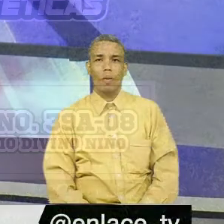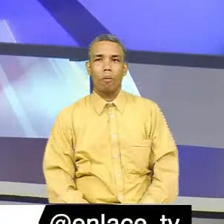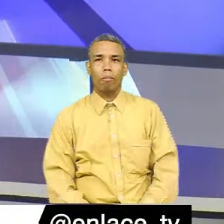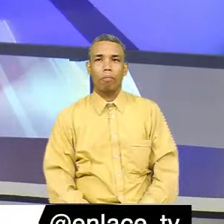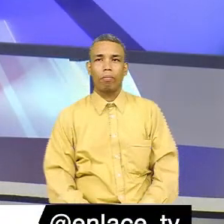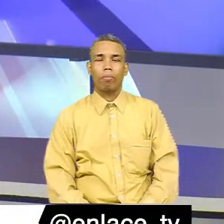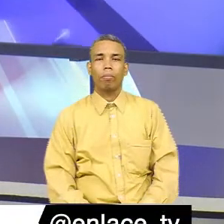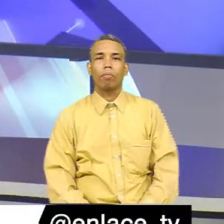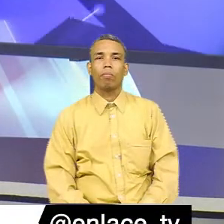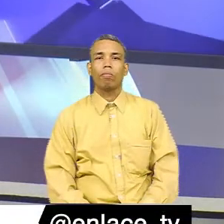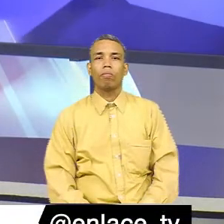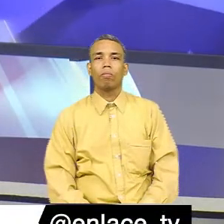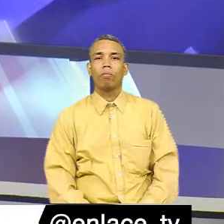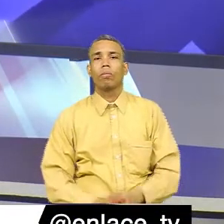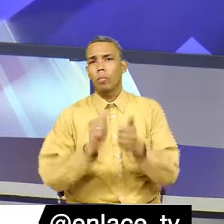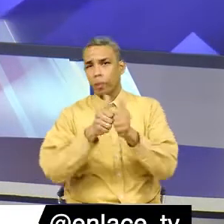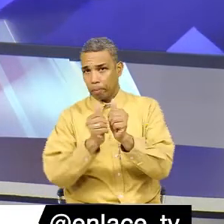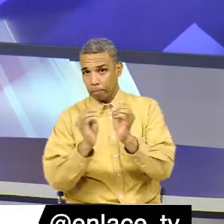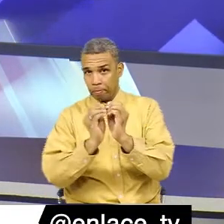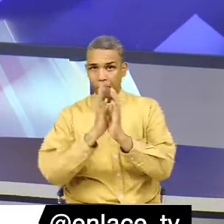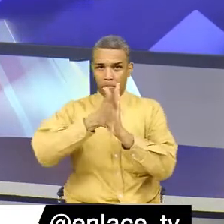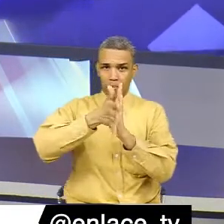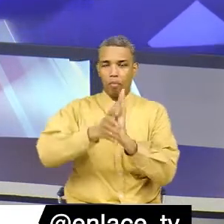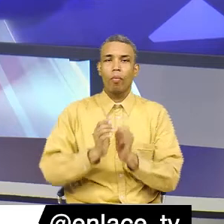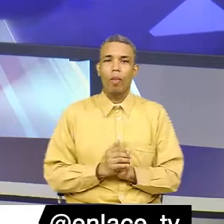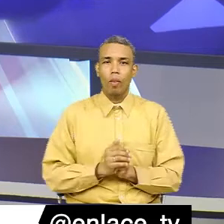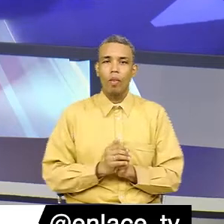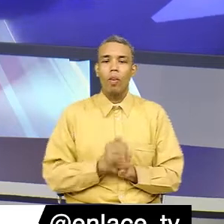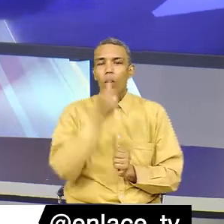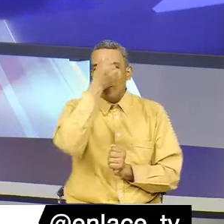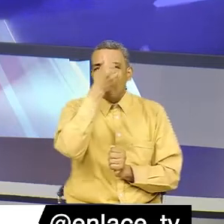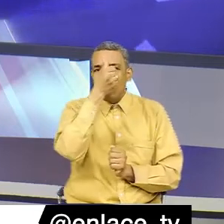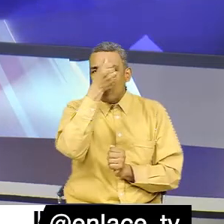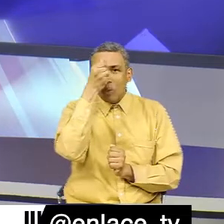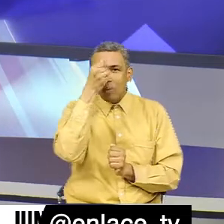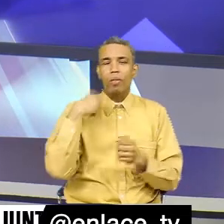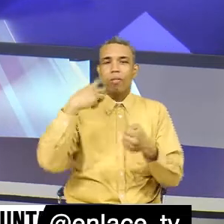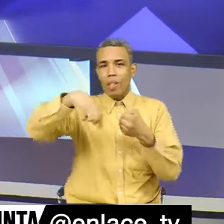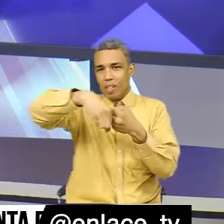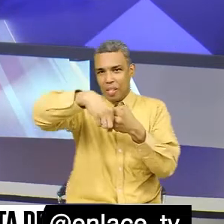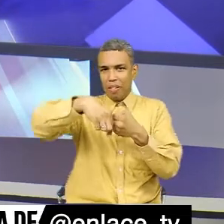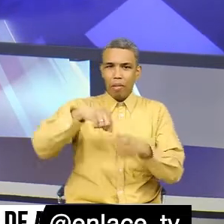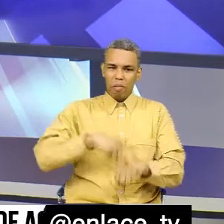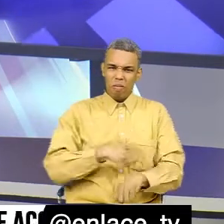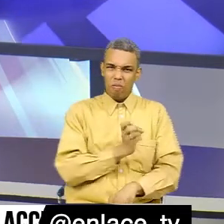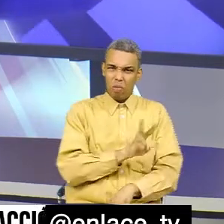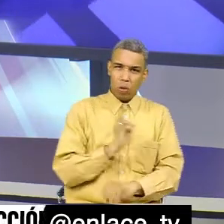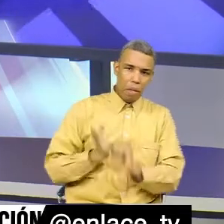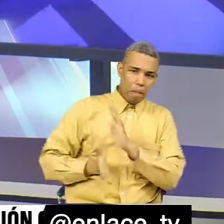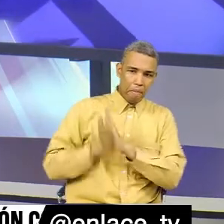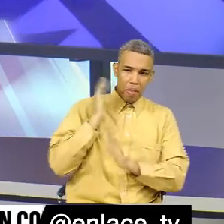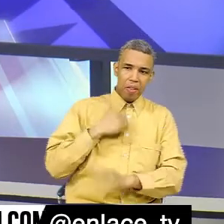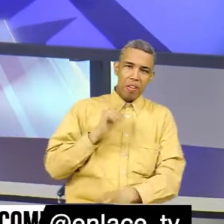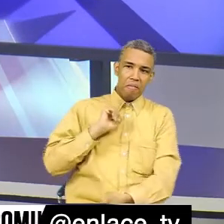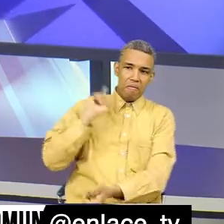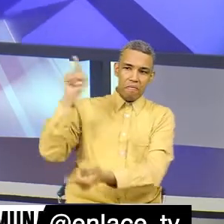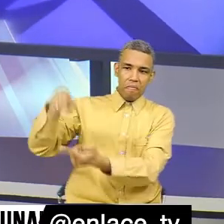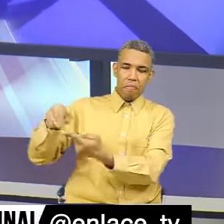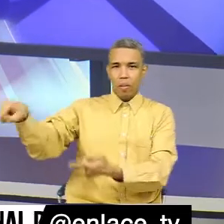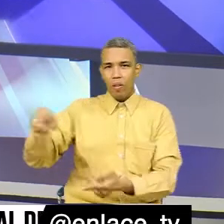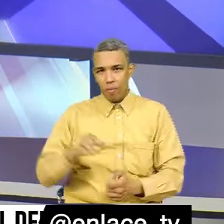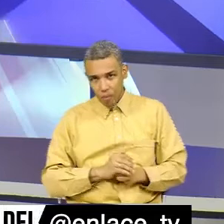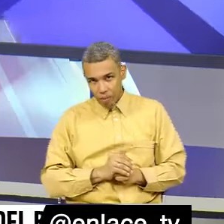Y continuando con más información deportiva, Alianza Petrolera viajará este domingo a Tunja hacia el mediodía para visitar a Patriotas por la fecha 13 del